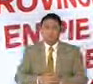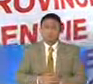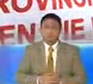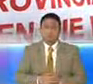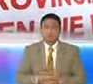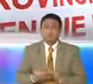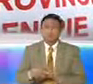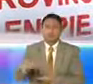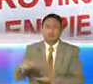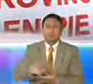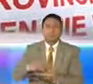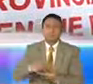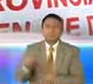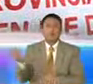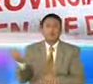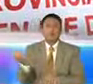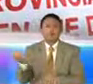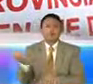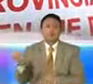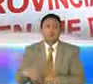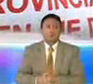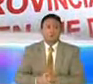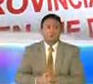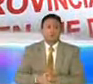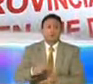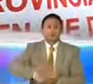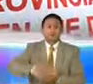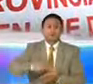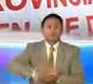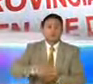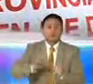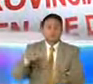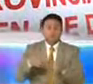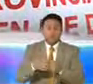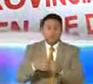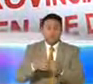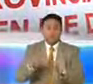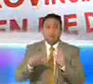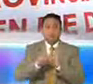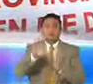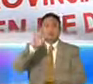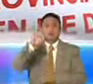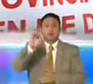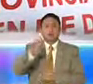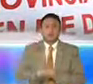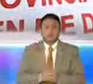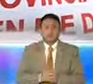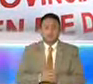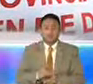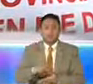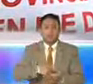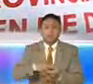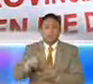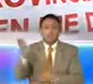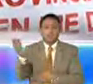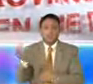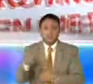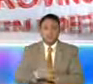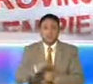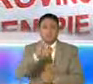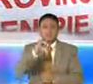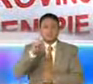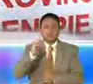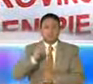la bonificación que está estipulado en el contrato colectivo, en la cláusula novena, es el pago de la bonificación de los